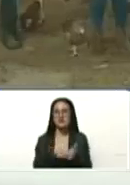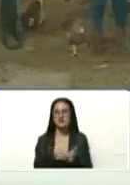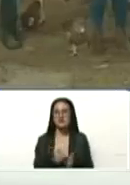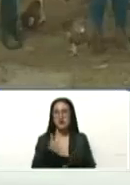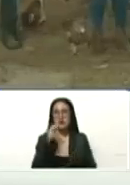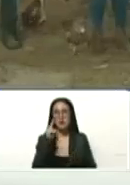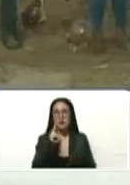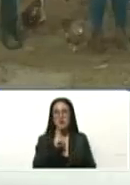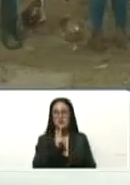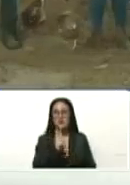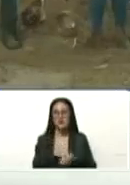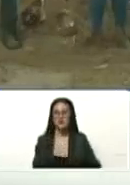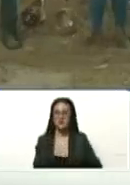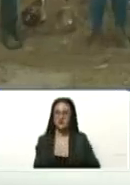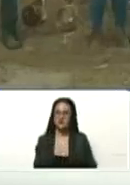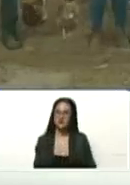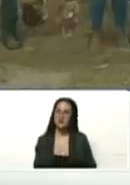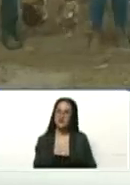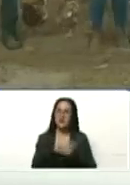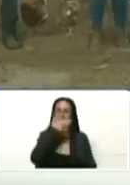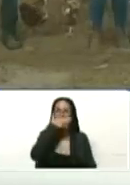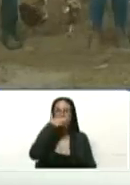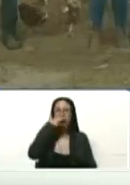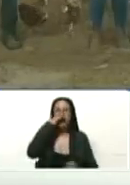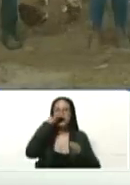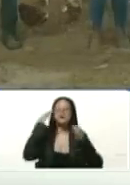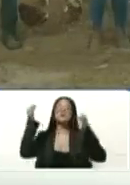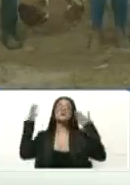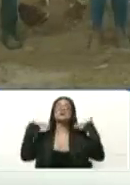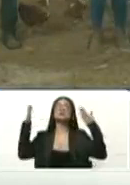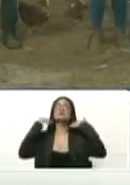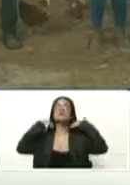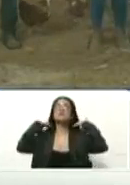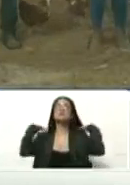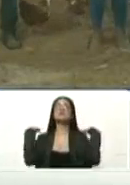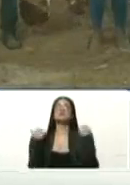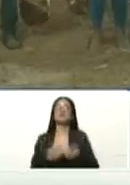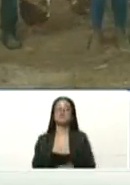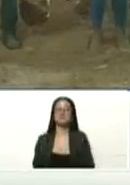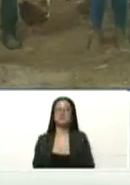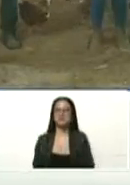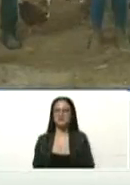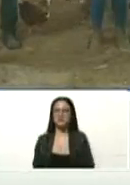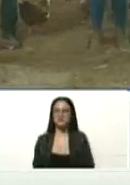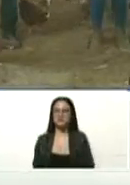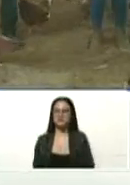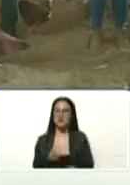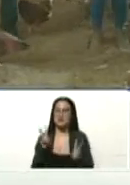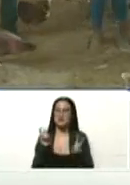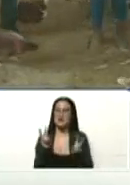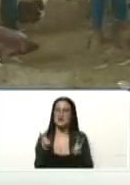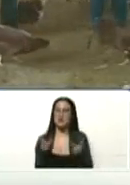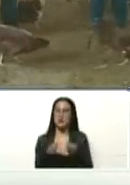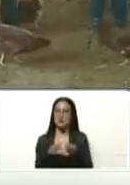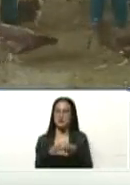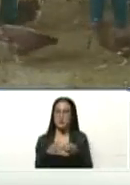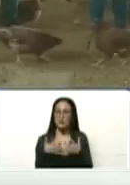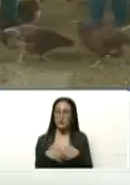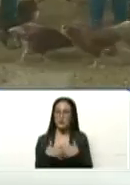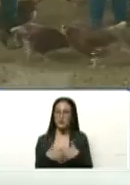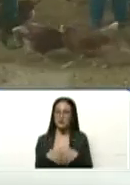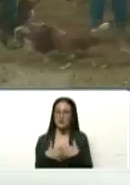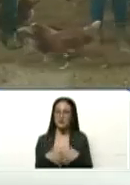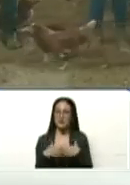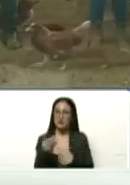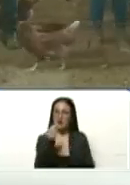¿Ah? Pudiéramos hacer un triángulo virtuoso para los nuevos circuitos productivos